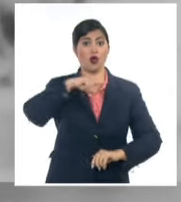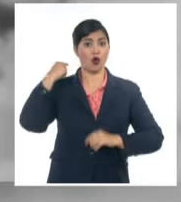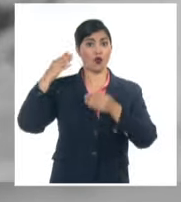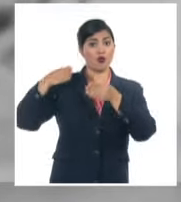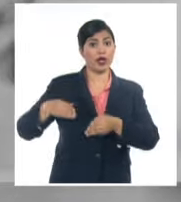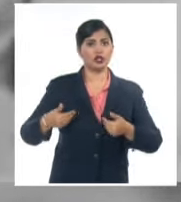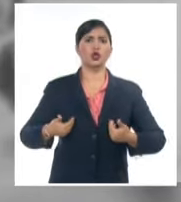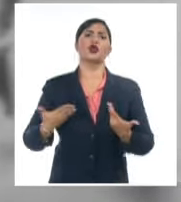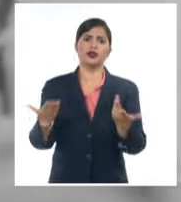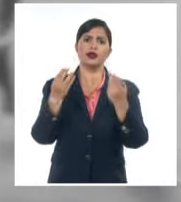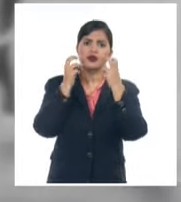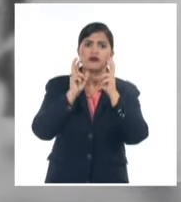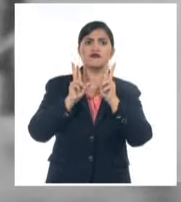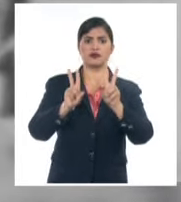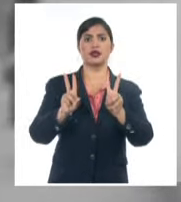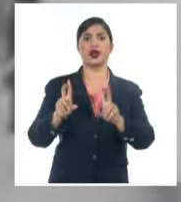balas,